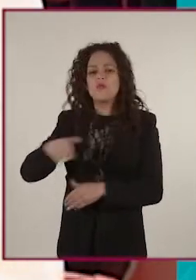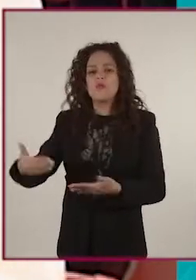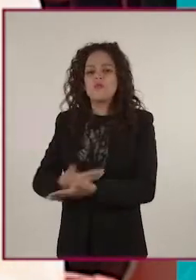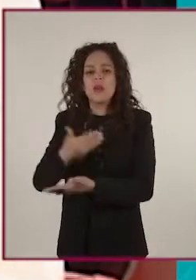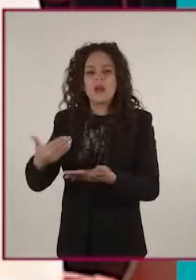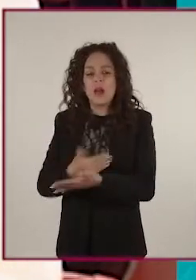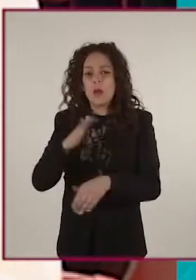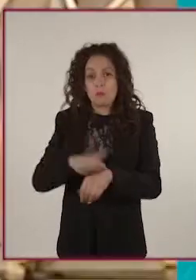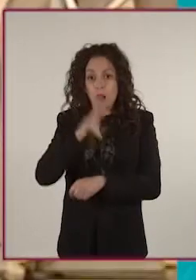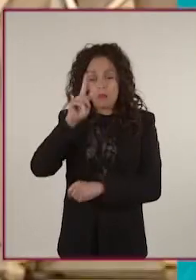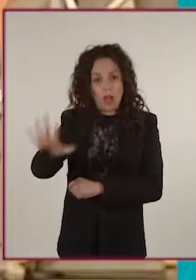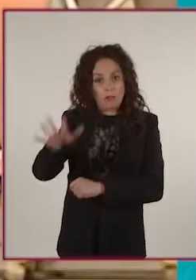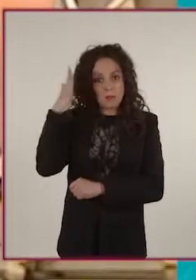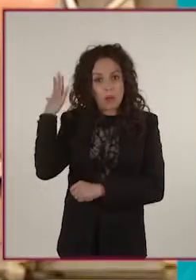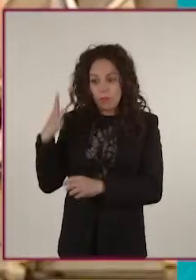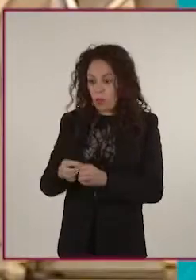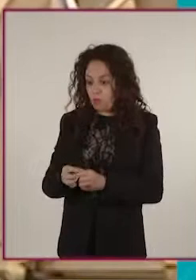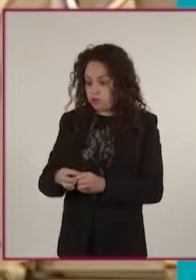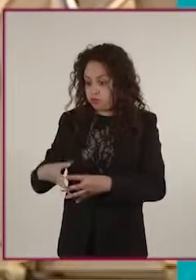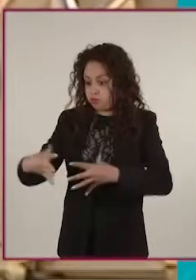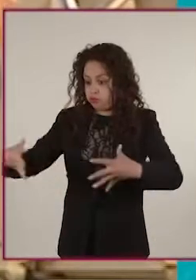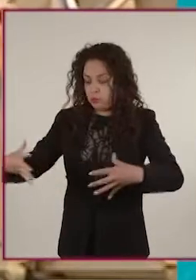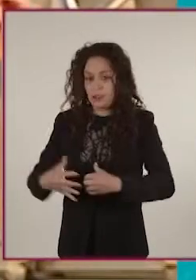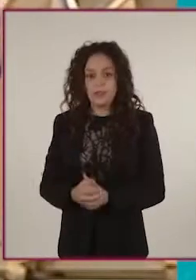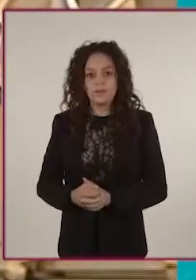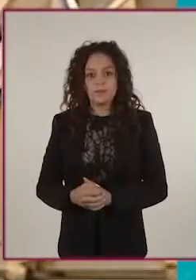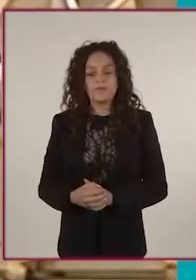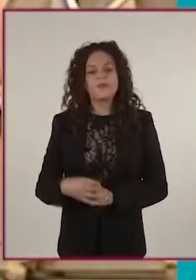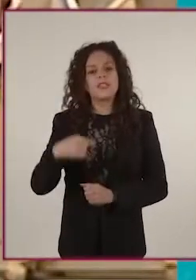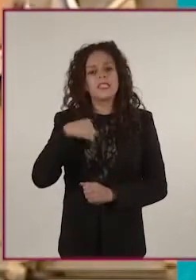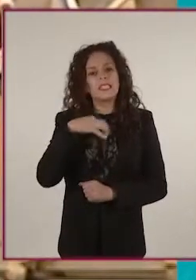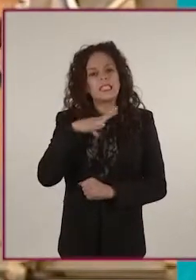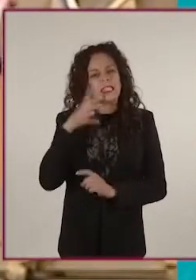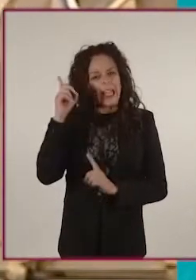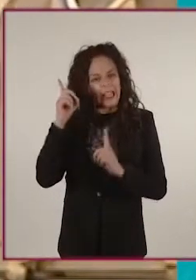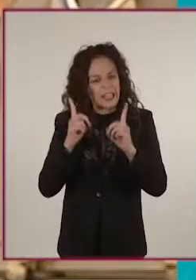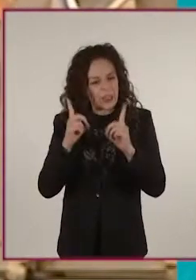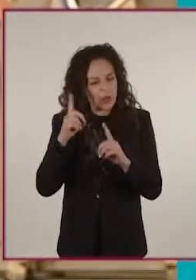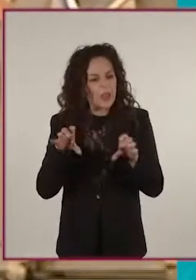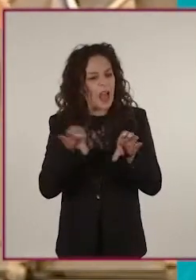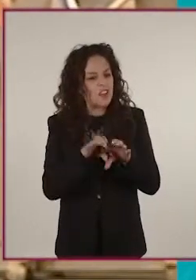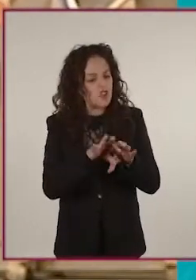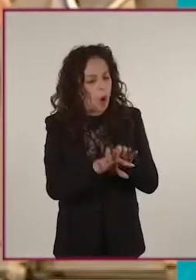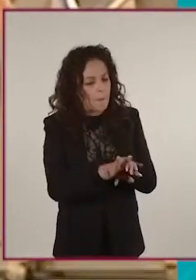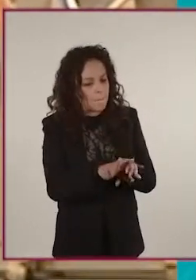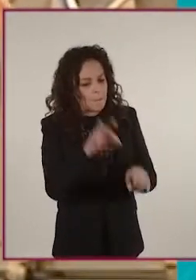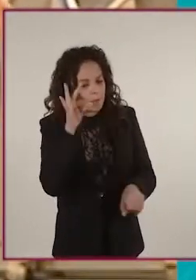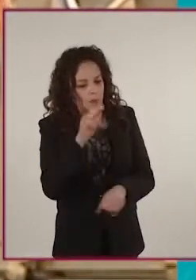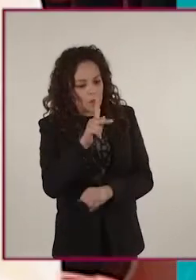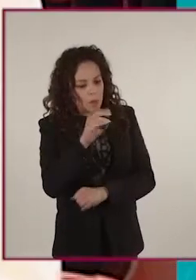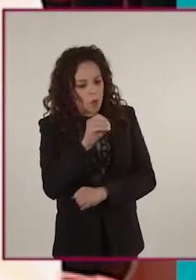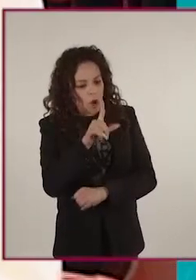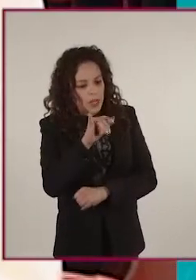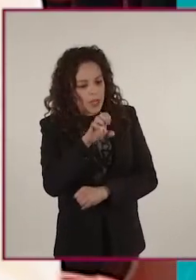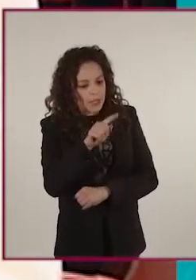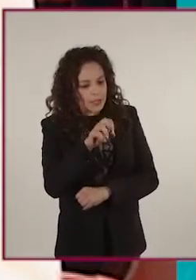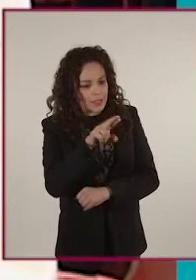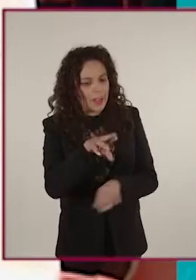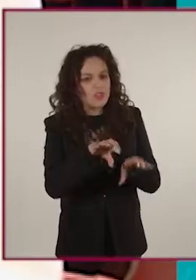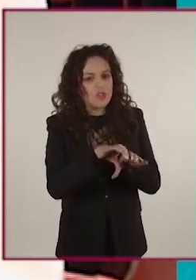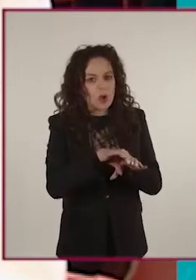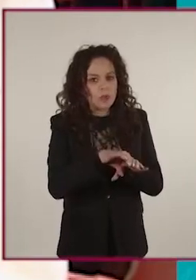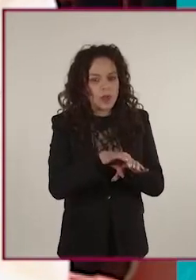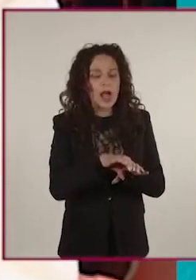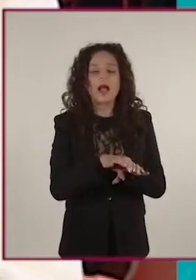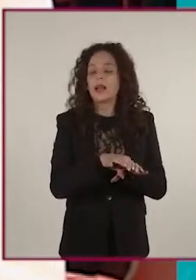velocidad impresionante, ¿no? Yo tengo una duda. ¿Cómo extraen de una bacteria? ¿Cómo se extrae el poliéster? Se le ponen